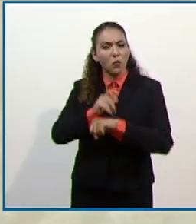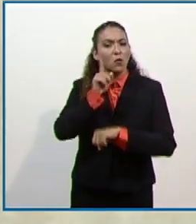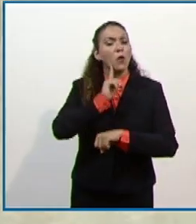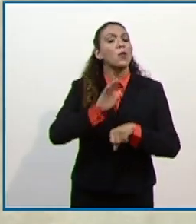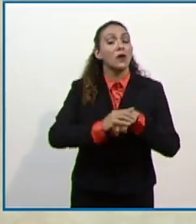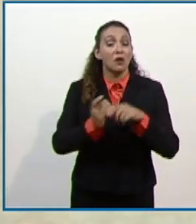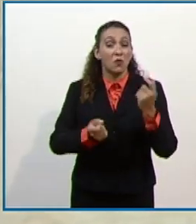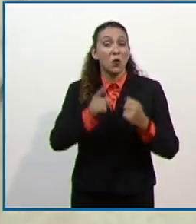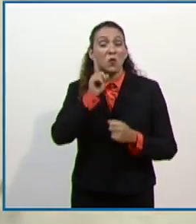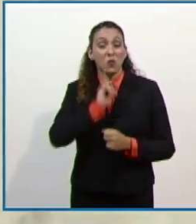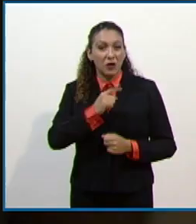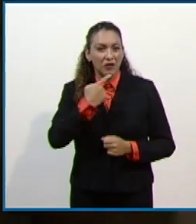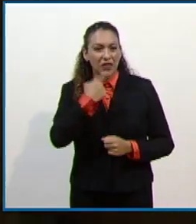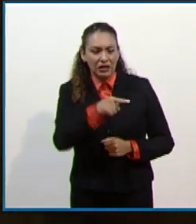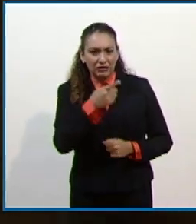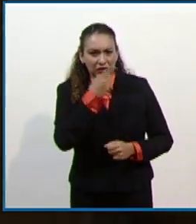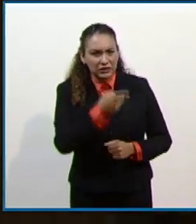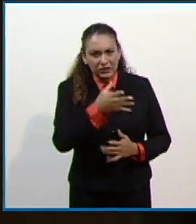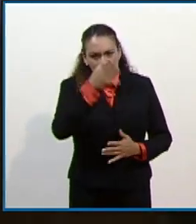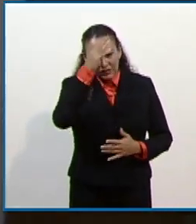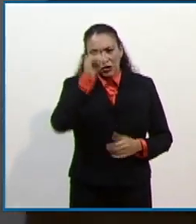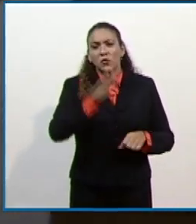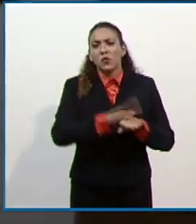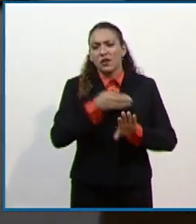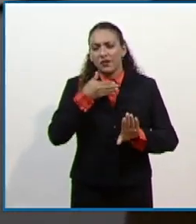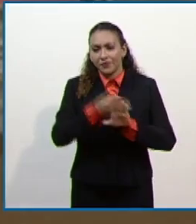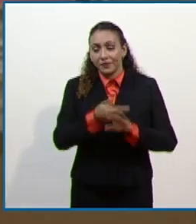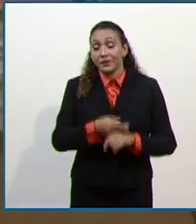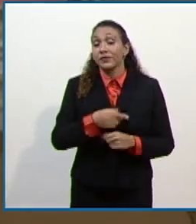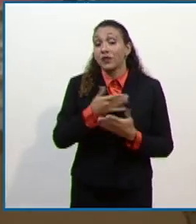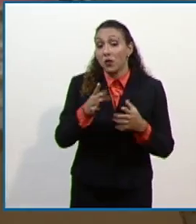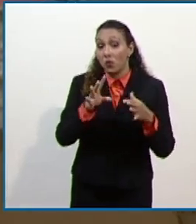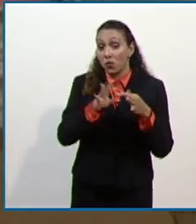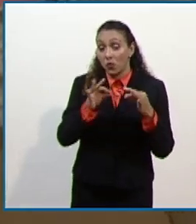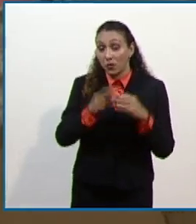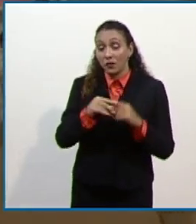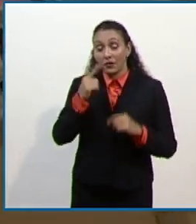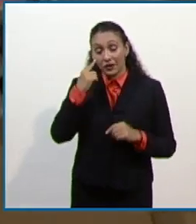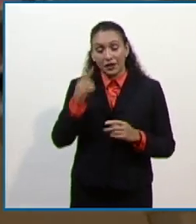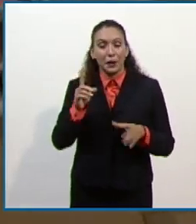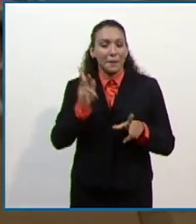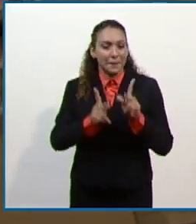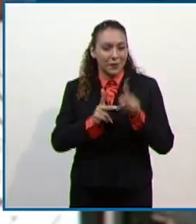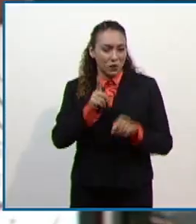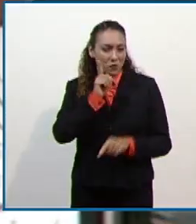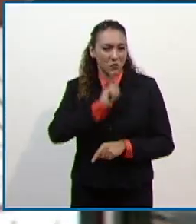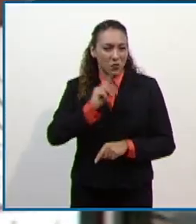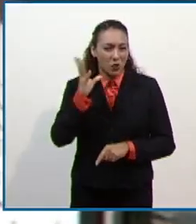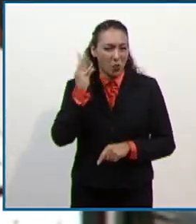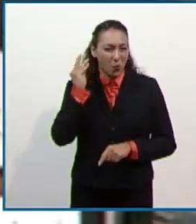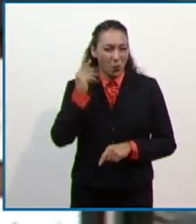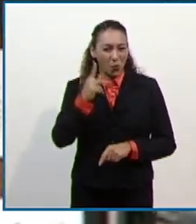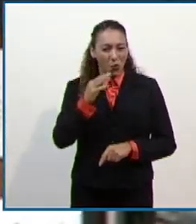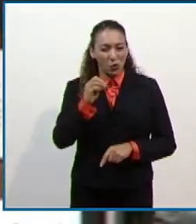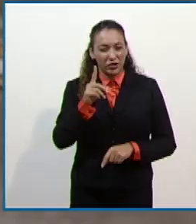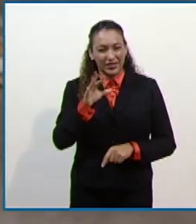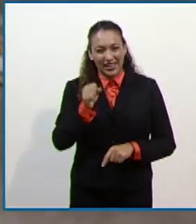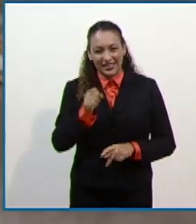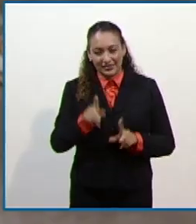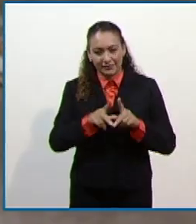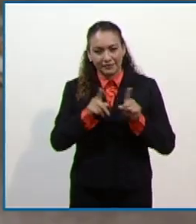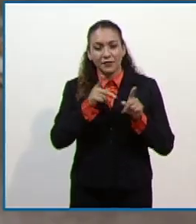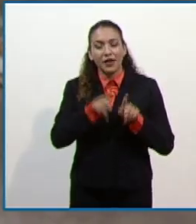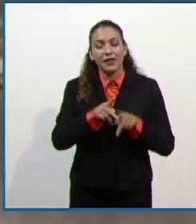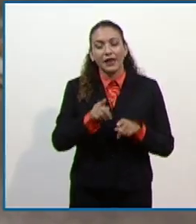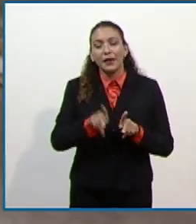prácticas, señaló su titular, María del Carmen Carreón Castro. Como parte del podcast Crónicas del Proceso 2024, añadió que